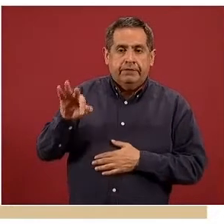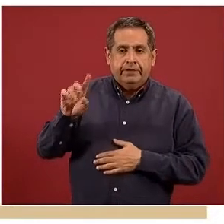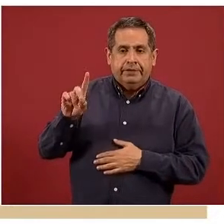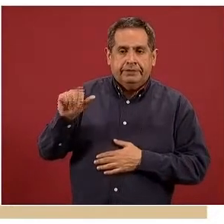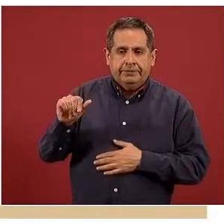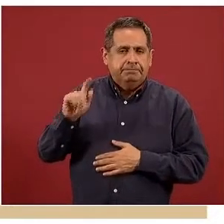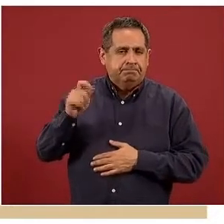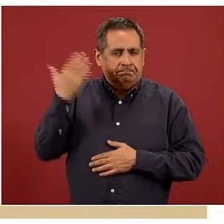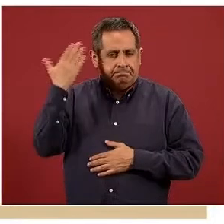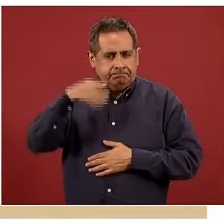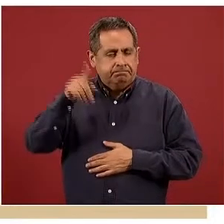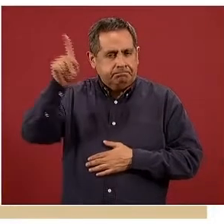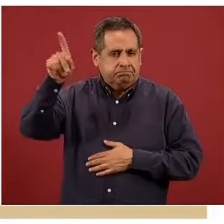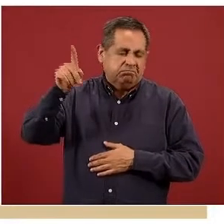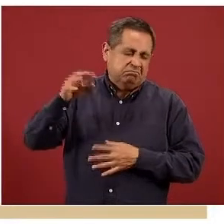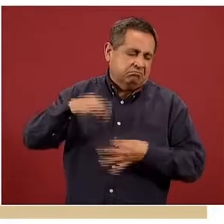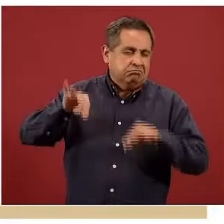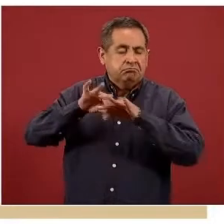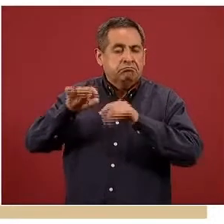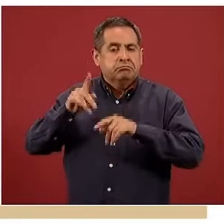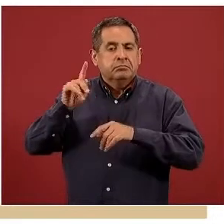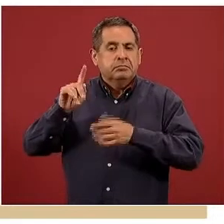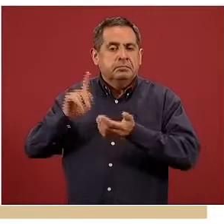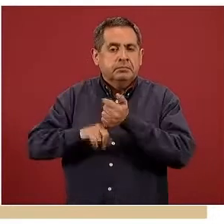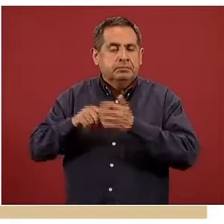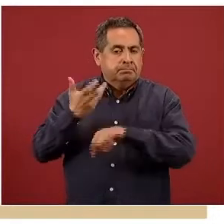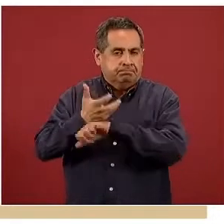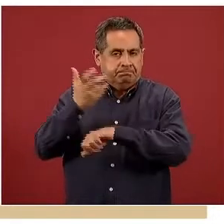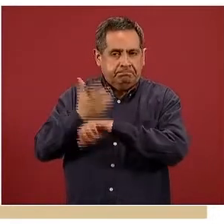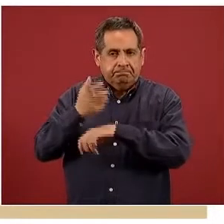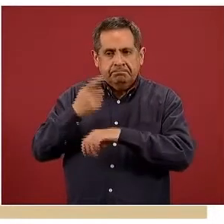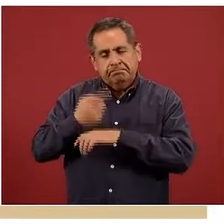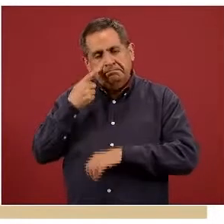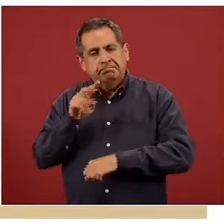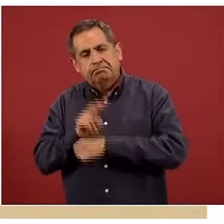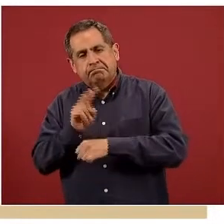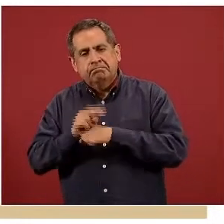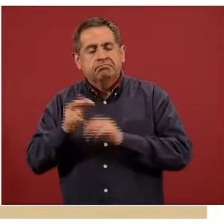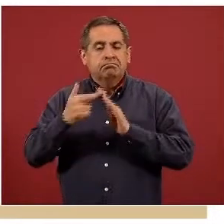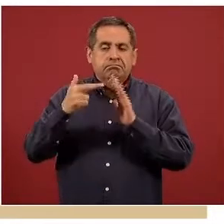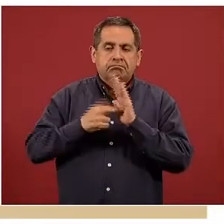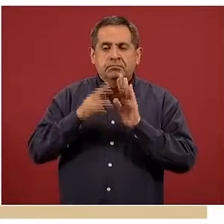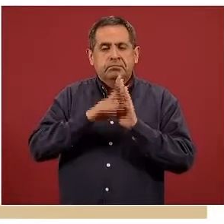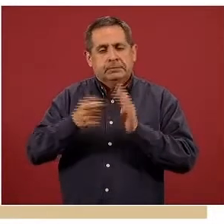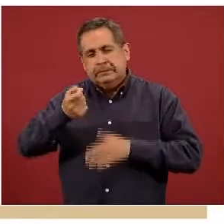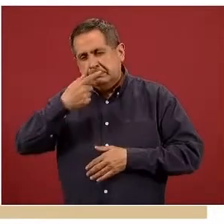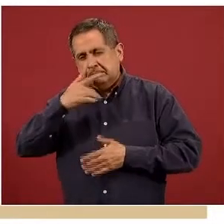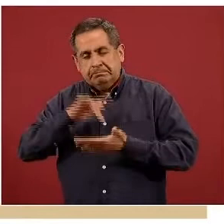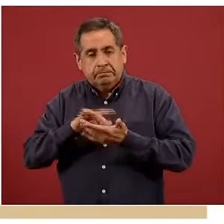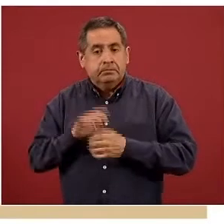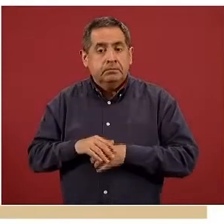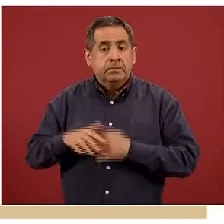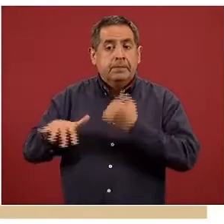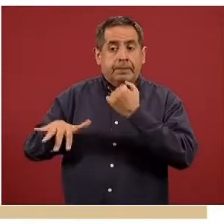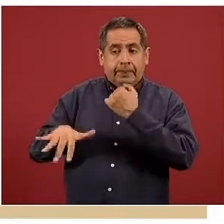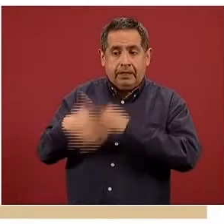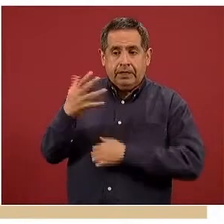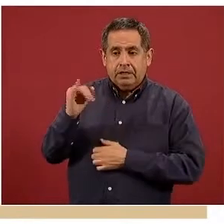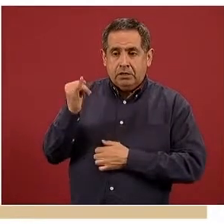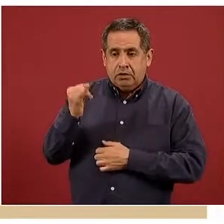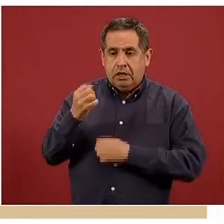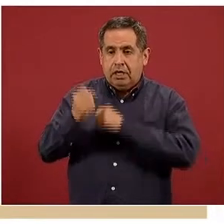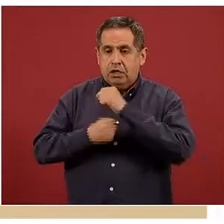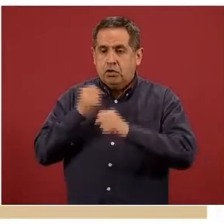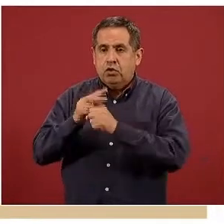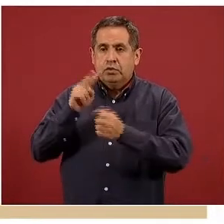es el órgano más importante, el administrativo de Estados Unidos, que regula los medicamentos, el 15 de junio de 2020 de